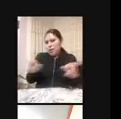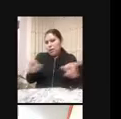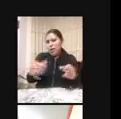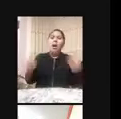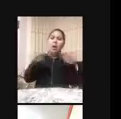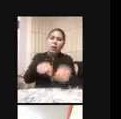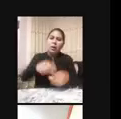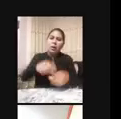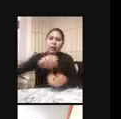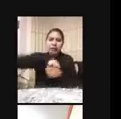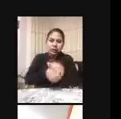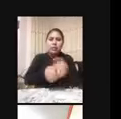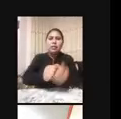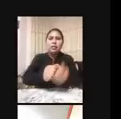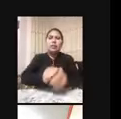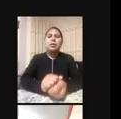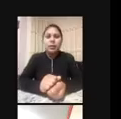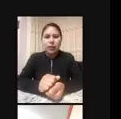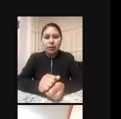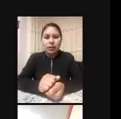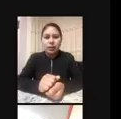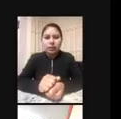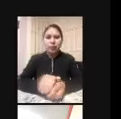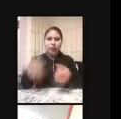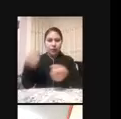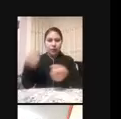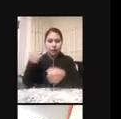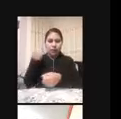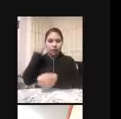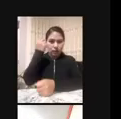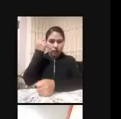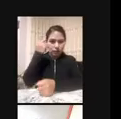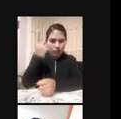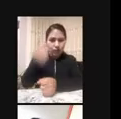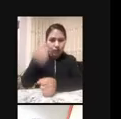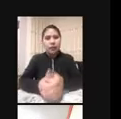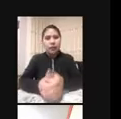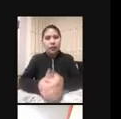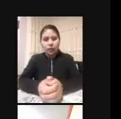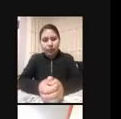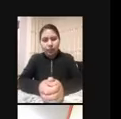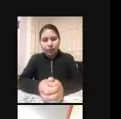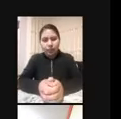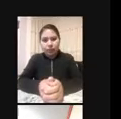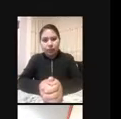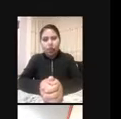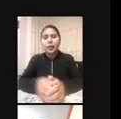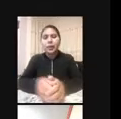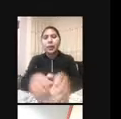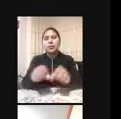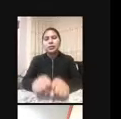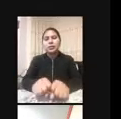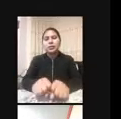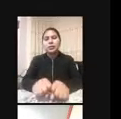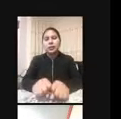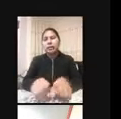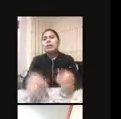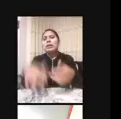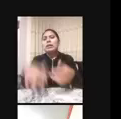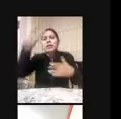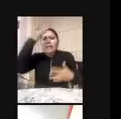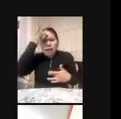aspecto. Entonces, entendamos que estos niños, pues está afectado esta parte, ¿no? De la regulación de la